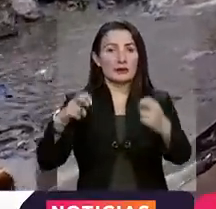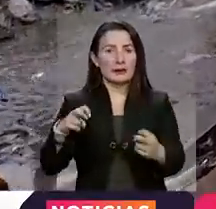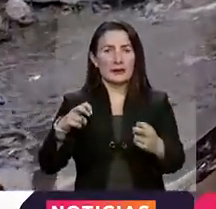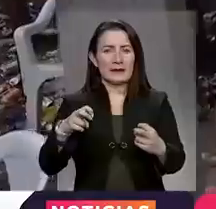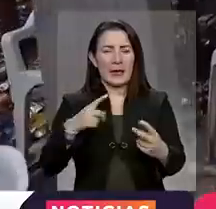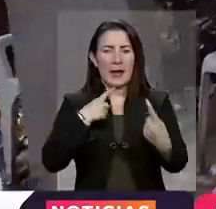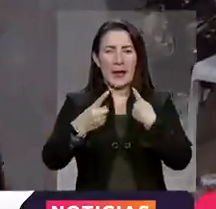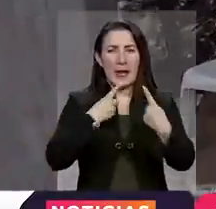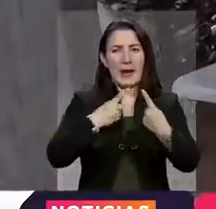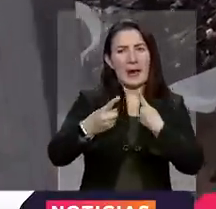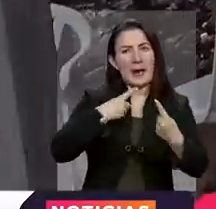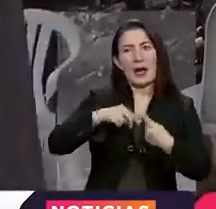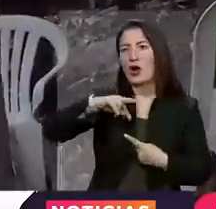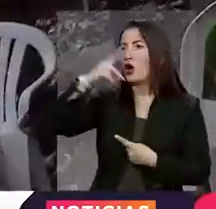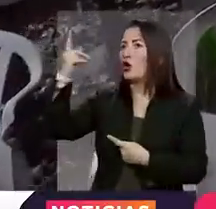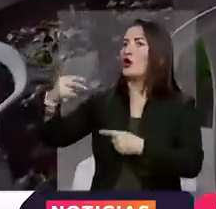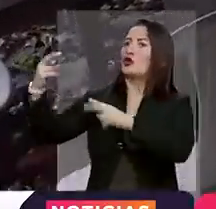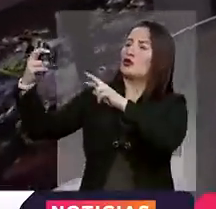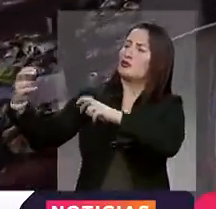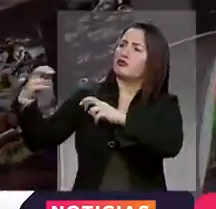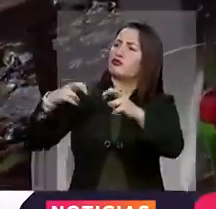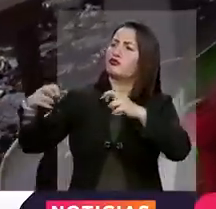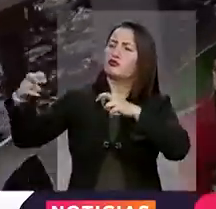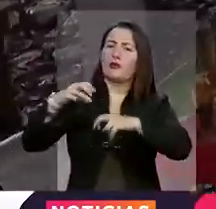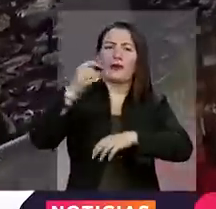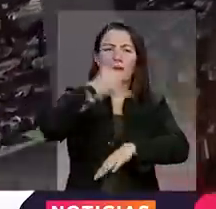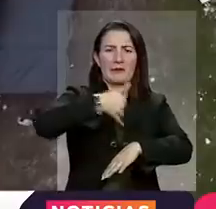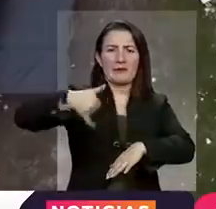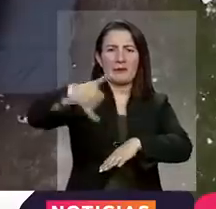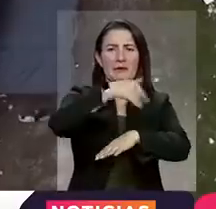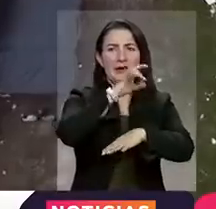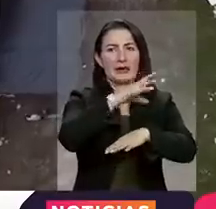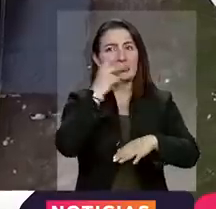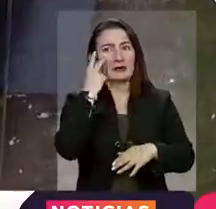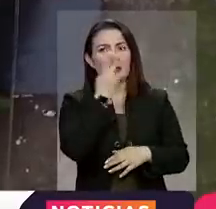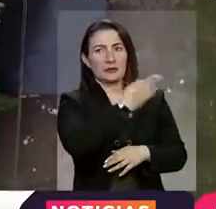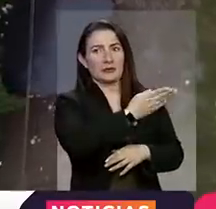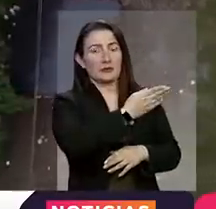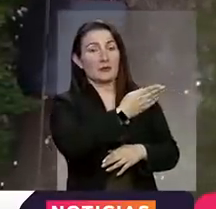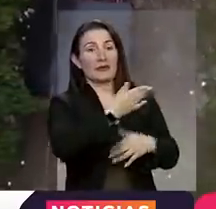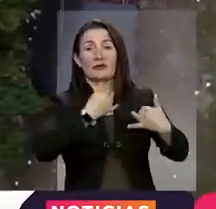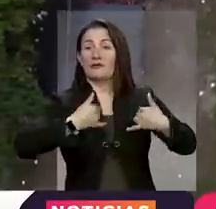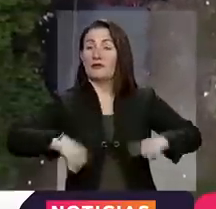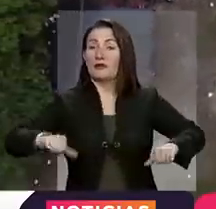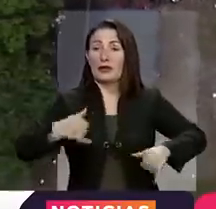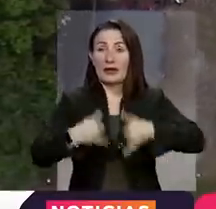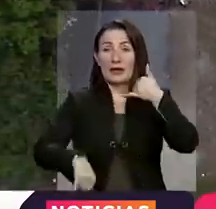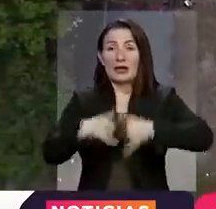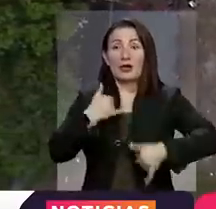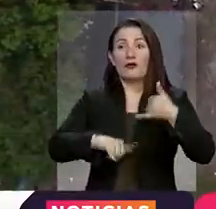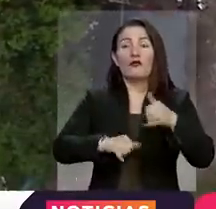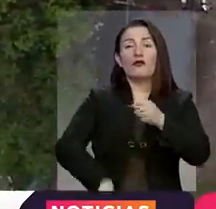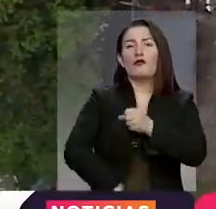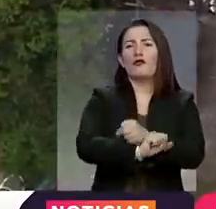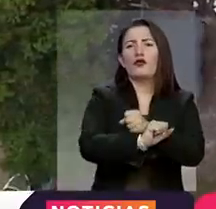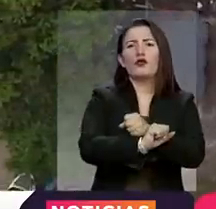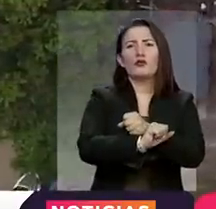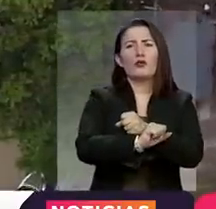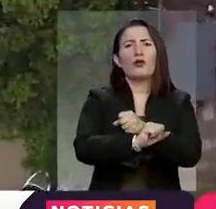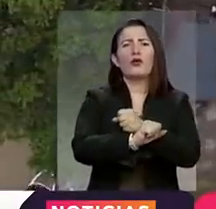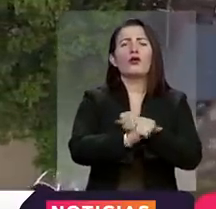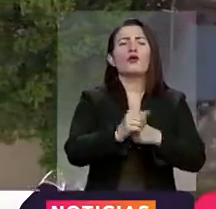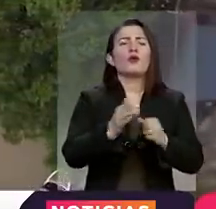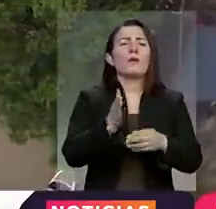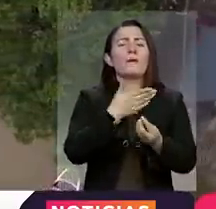una conversación, en el otro, una ronda de 15 cervezas servidas. Fue el final de un campeonato de microfútbol y un bazar que terminó